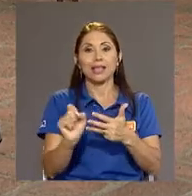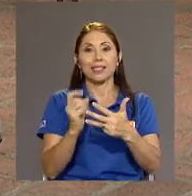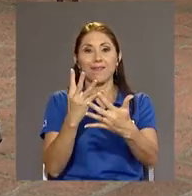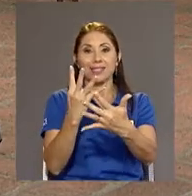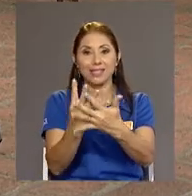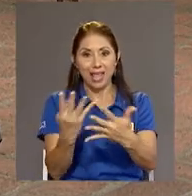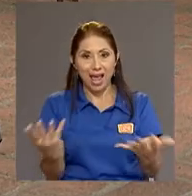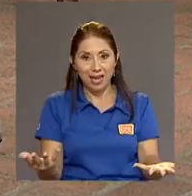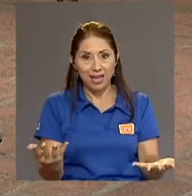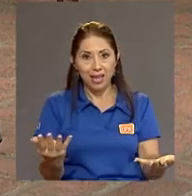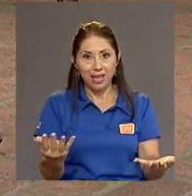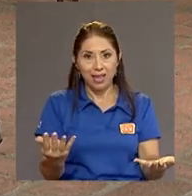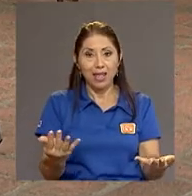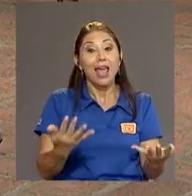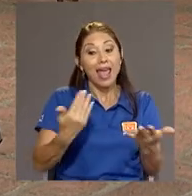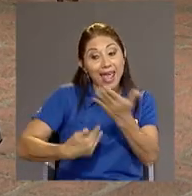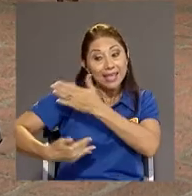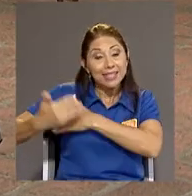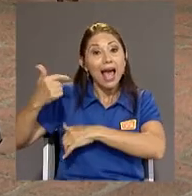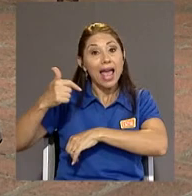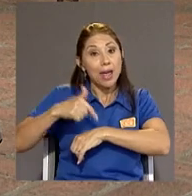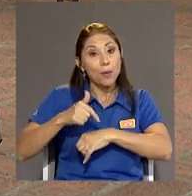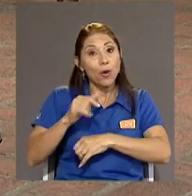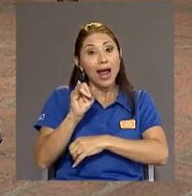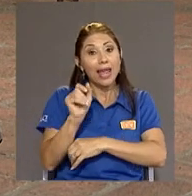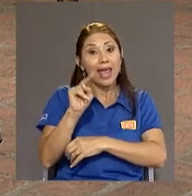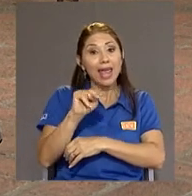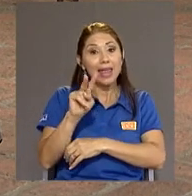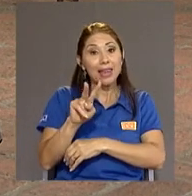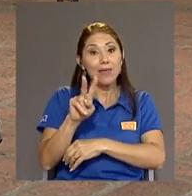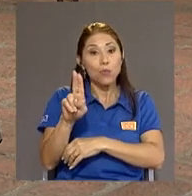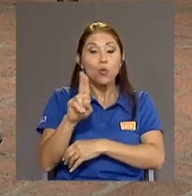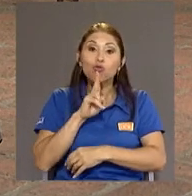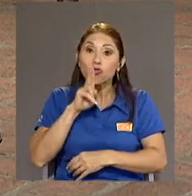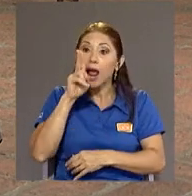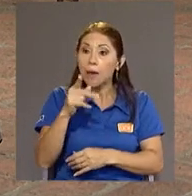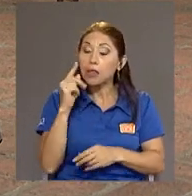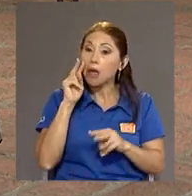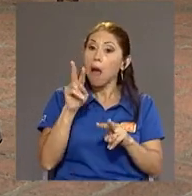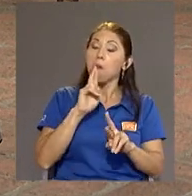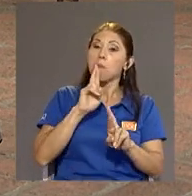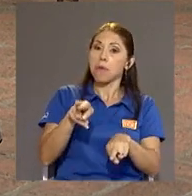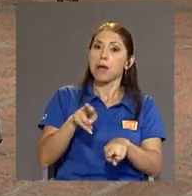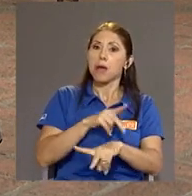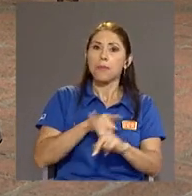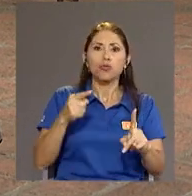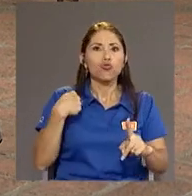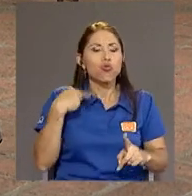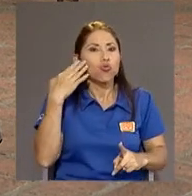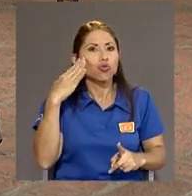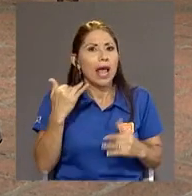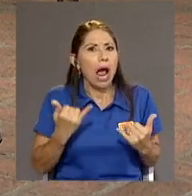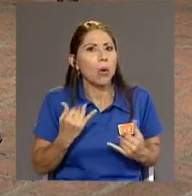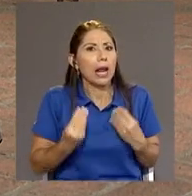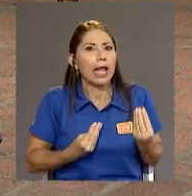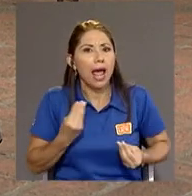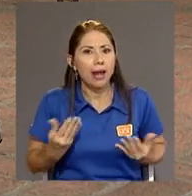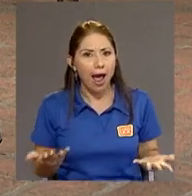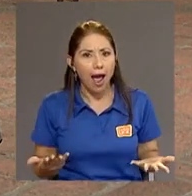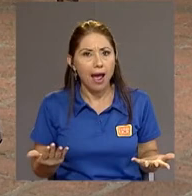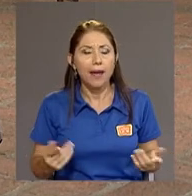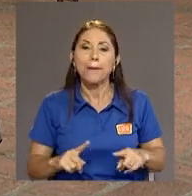Imbu realmente tenía consecuencias. Yo no sé ahora qué hará, pero me da la impresión de que en el